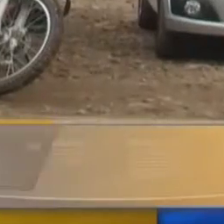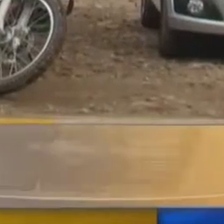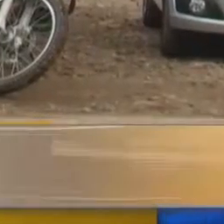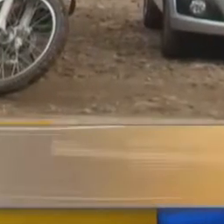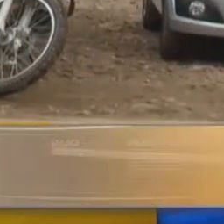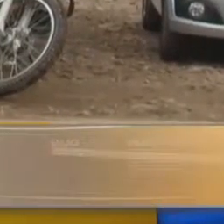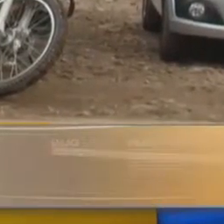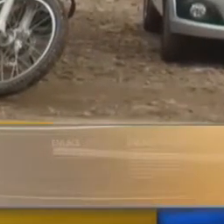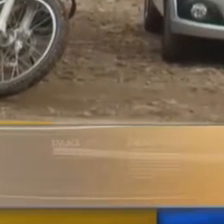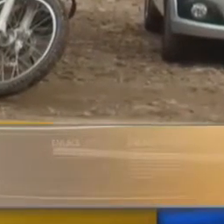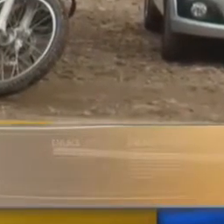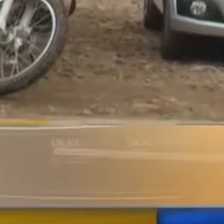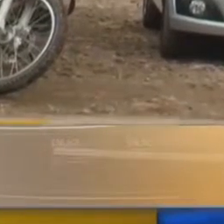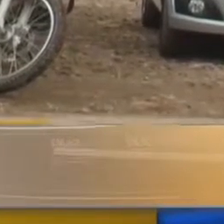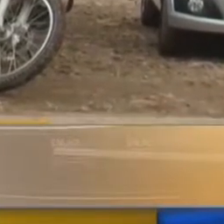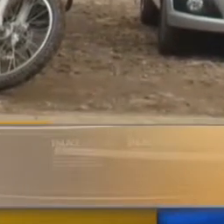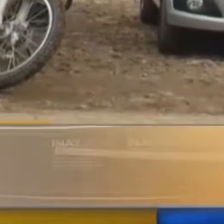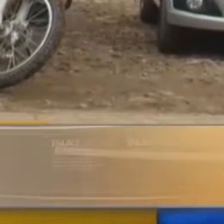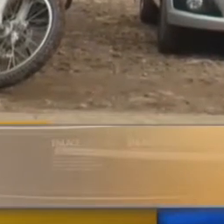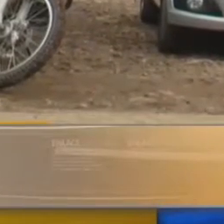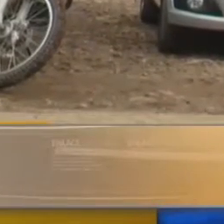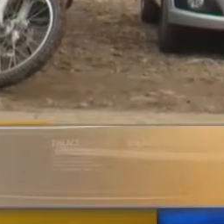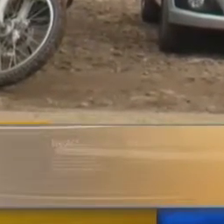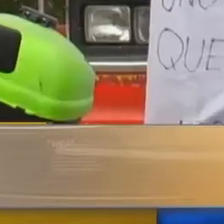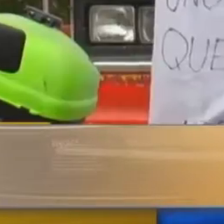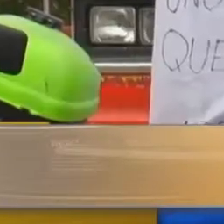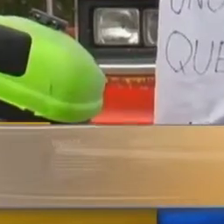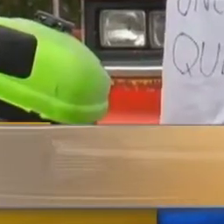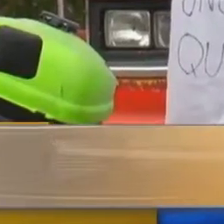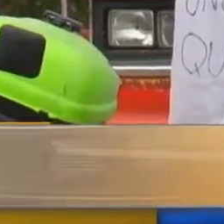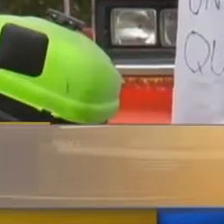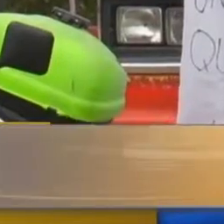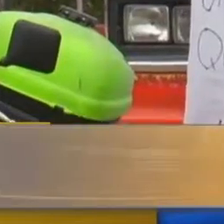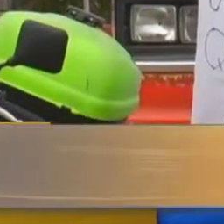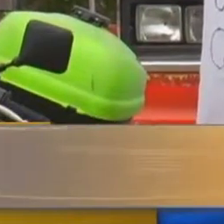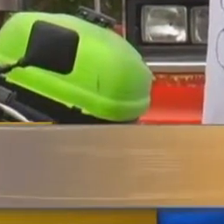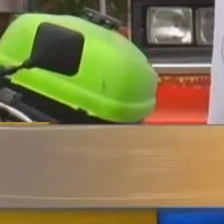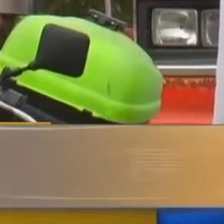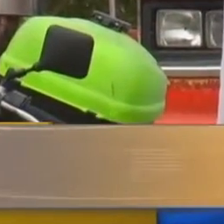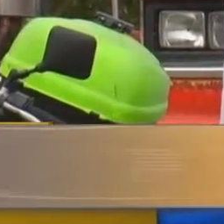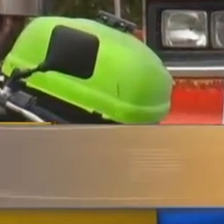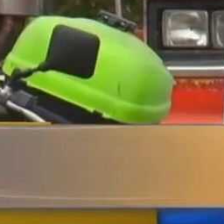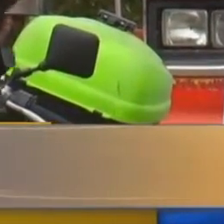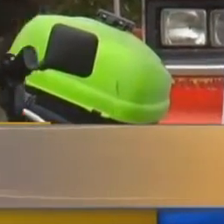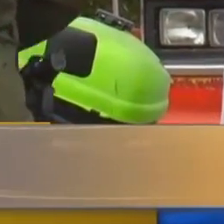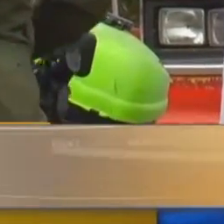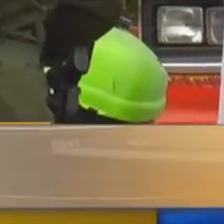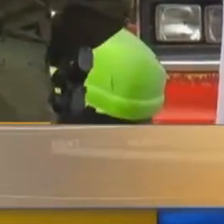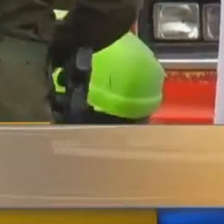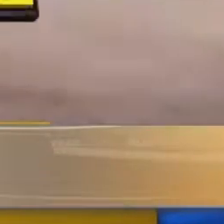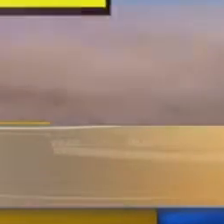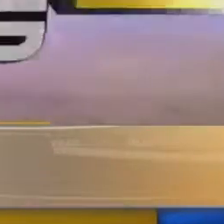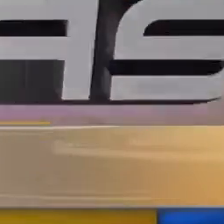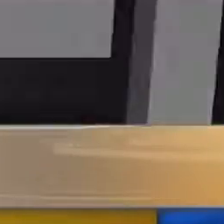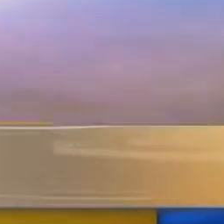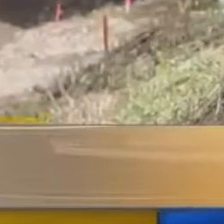Autoridades de policía en el Magdalena Medio refuerzan la seguridad luego del atentado del ELN en Pelaya Cesar, donde murió un